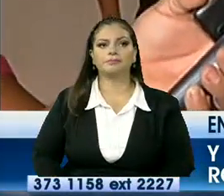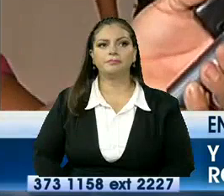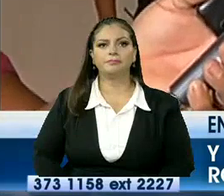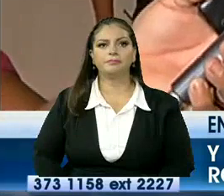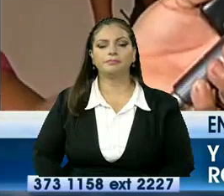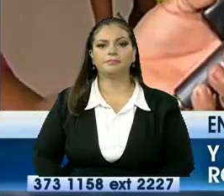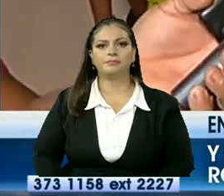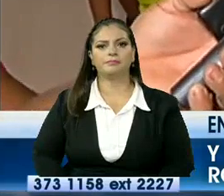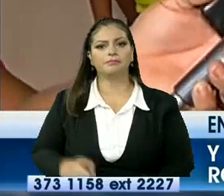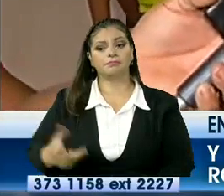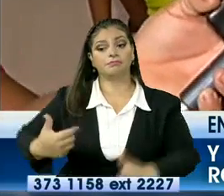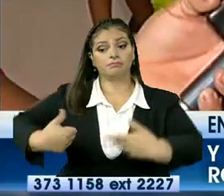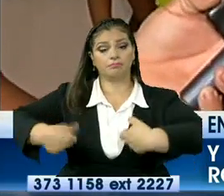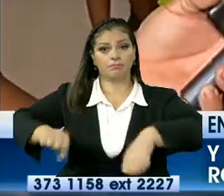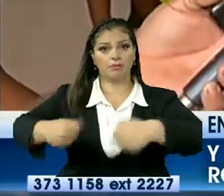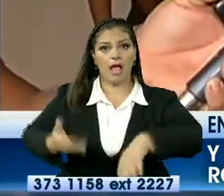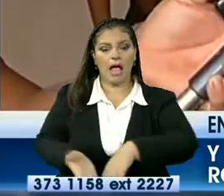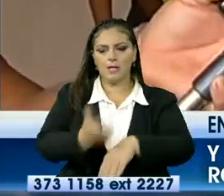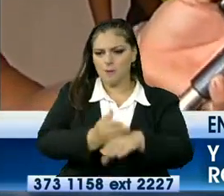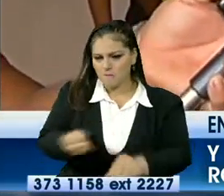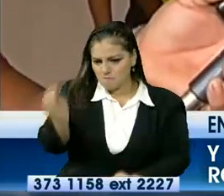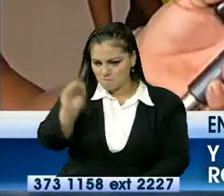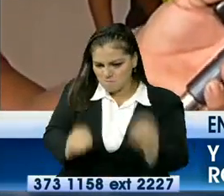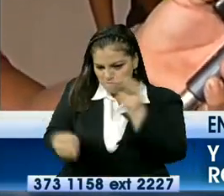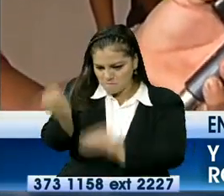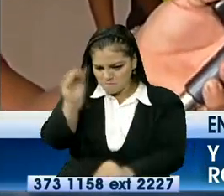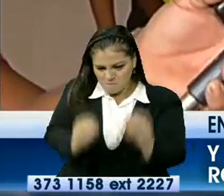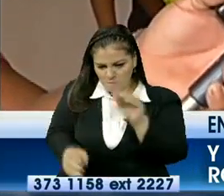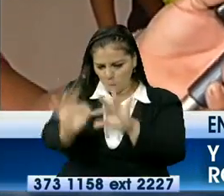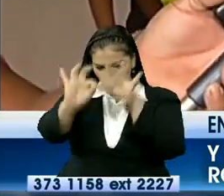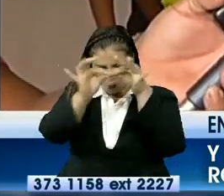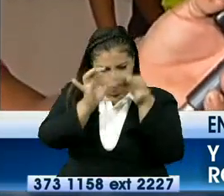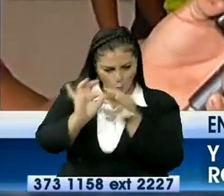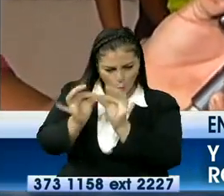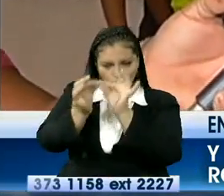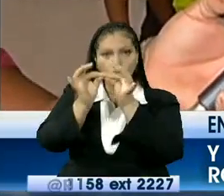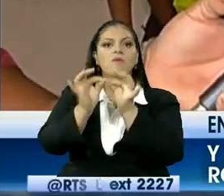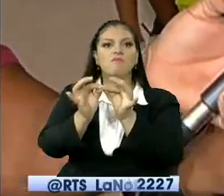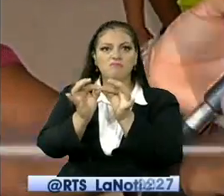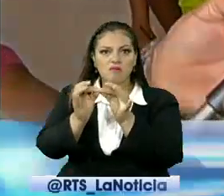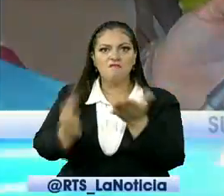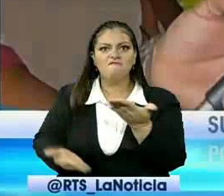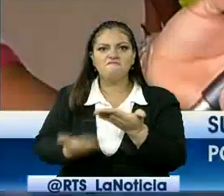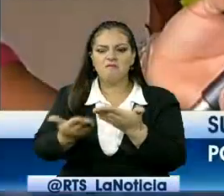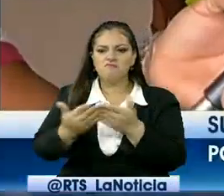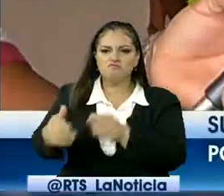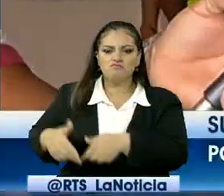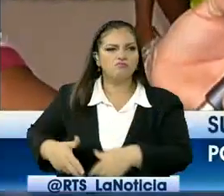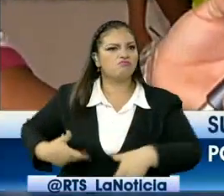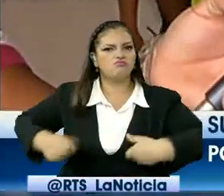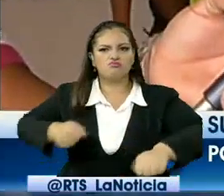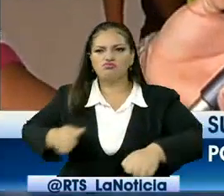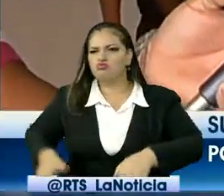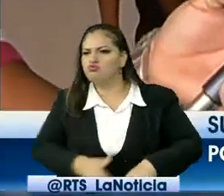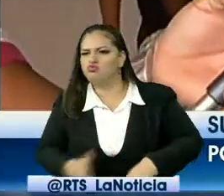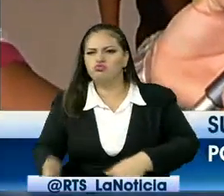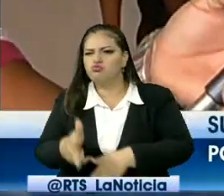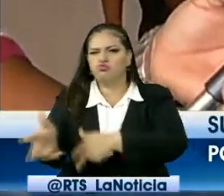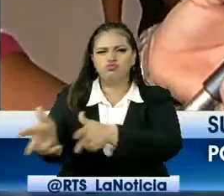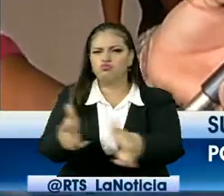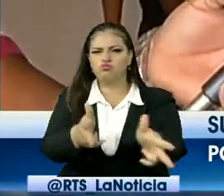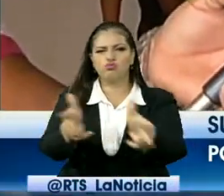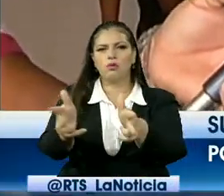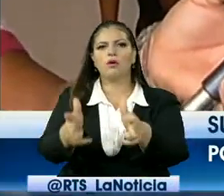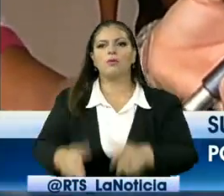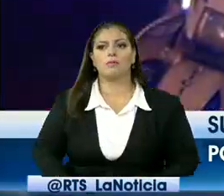alto y tienen la facilidad de ingresarse en estos sectores, que es un